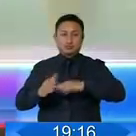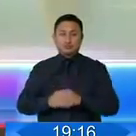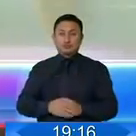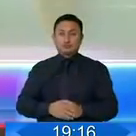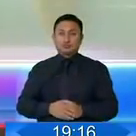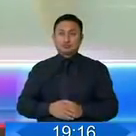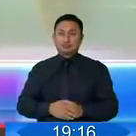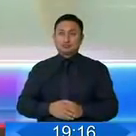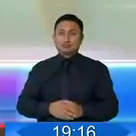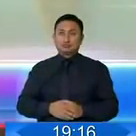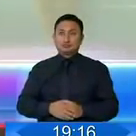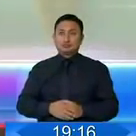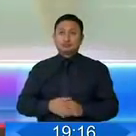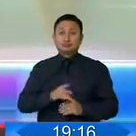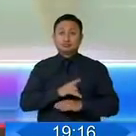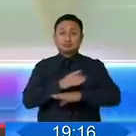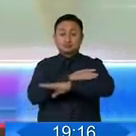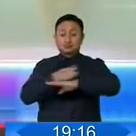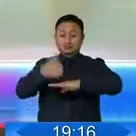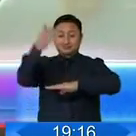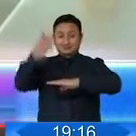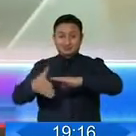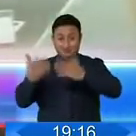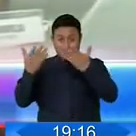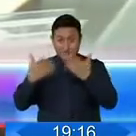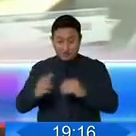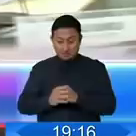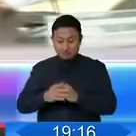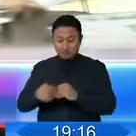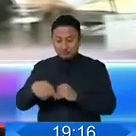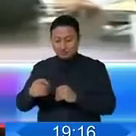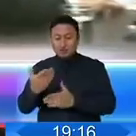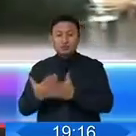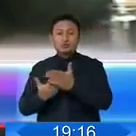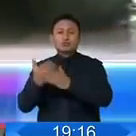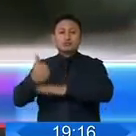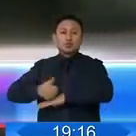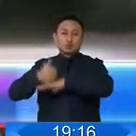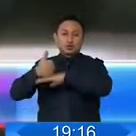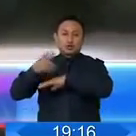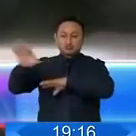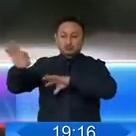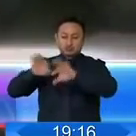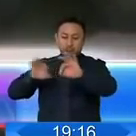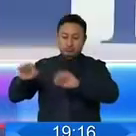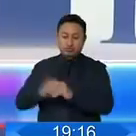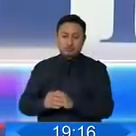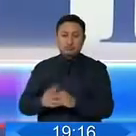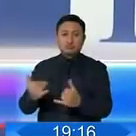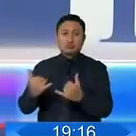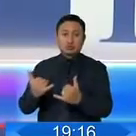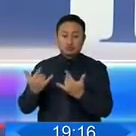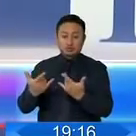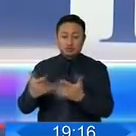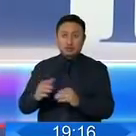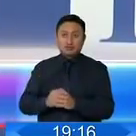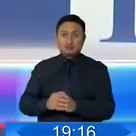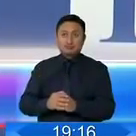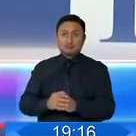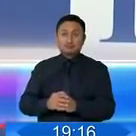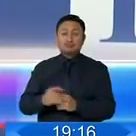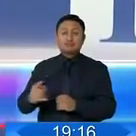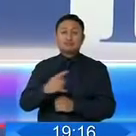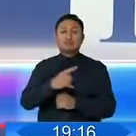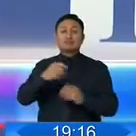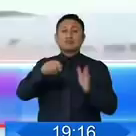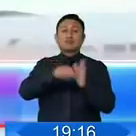efecto. Pero una vez finalizada esta fase, vendrá la etapa de designaciones. Hasta ahora, ya se ha finalizado con la selección del Procurador